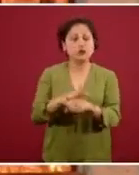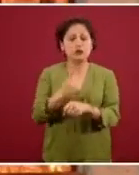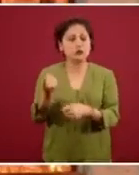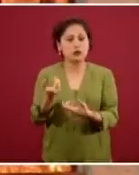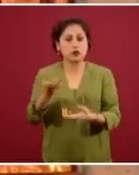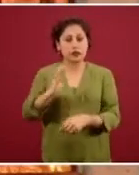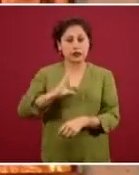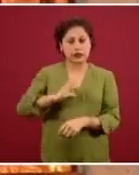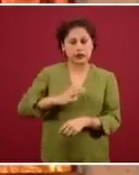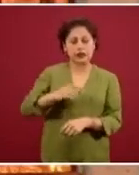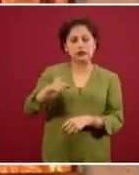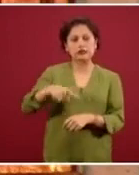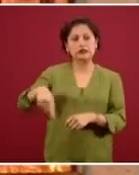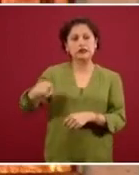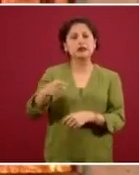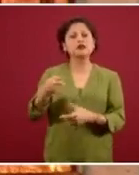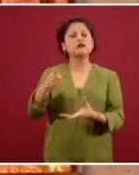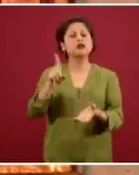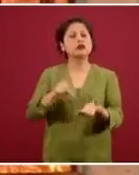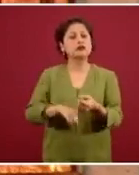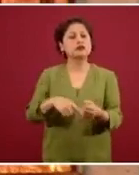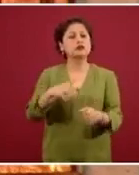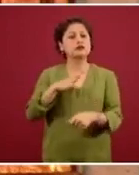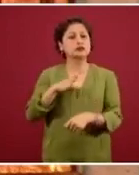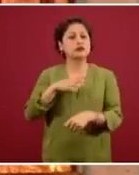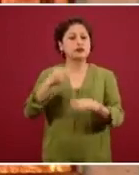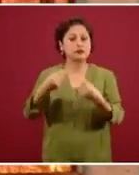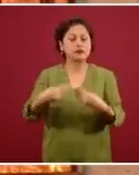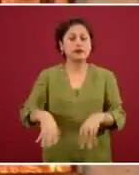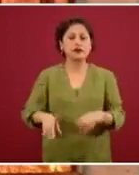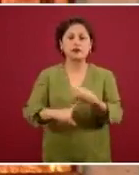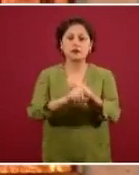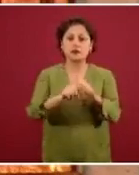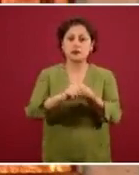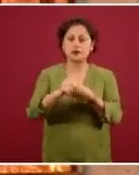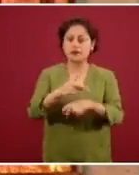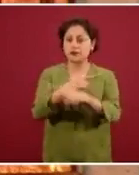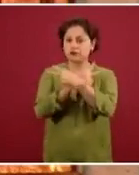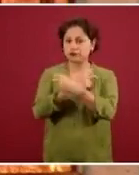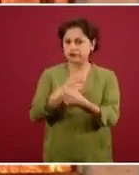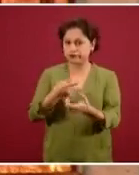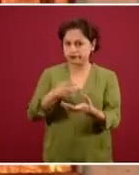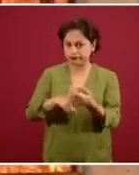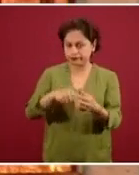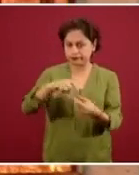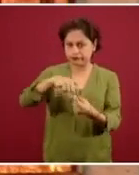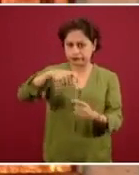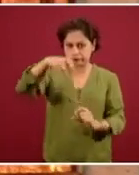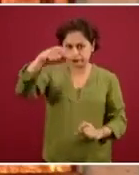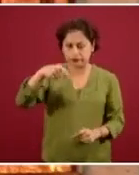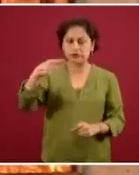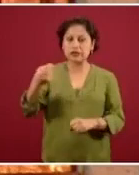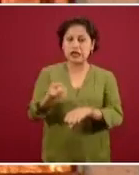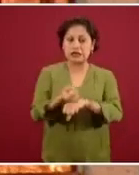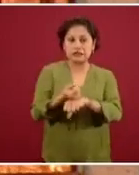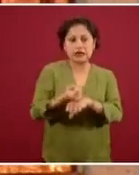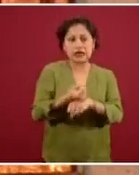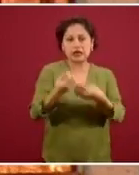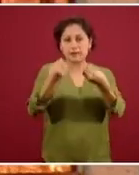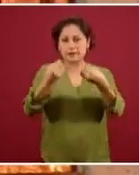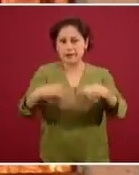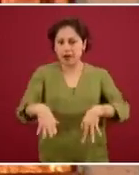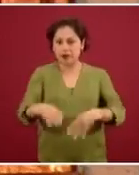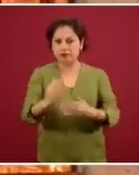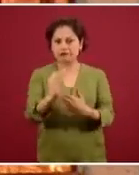es la médula ósea. ¿Y qué función tiene en este tejido? Producir sangre. Han perdido esta función